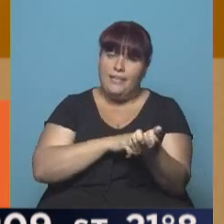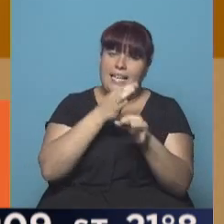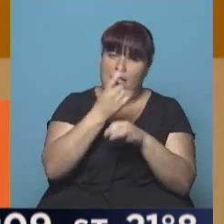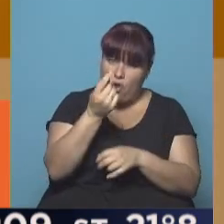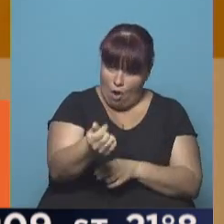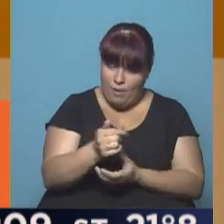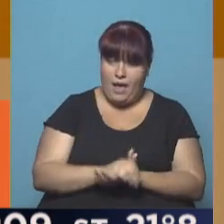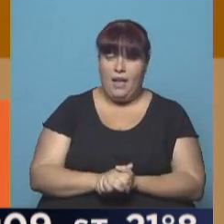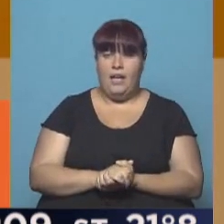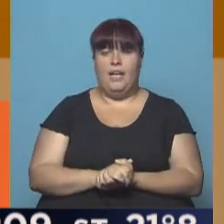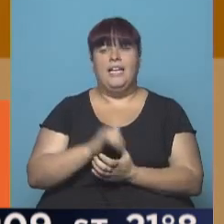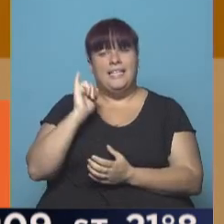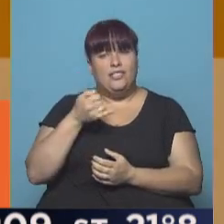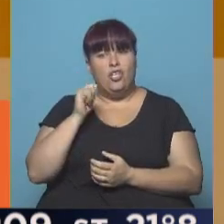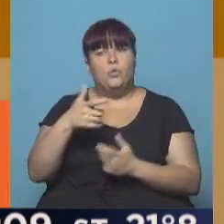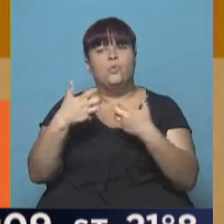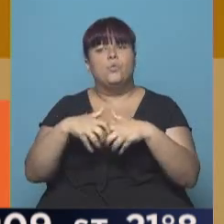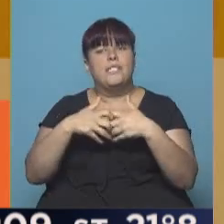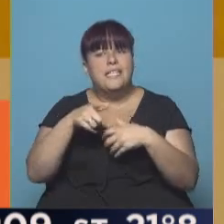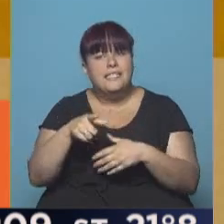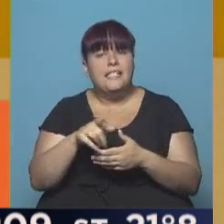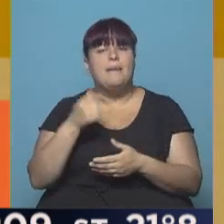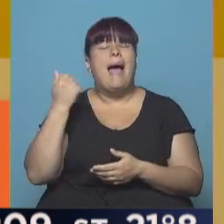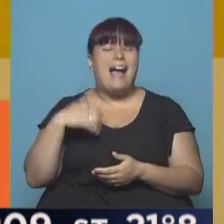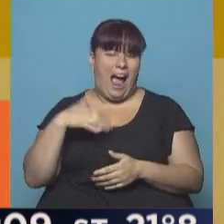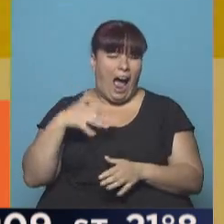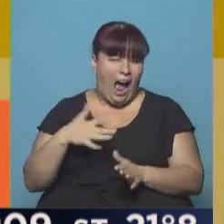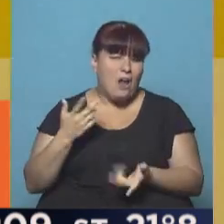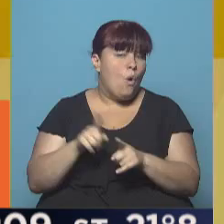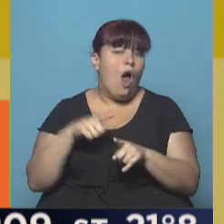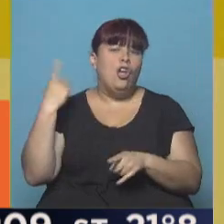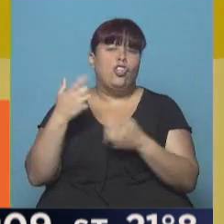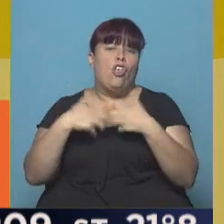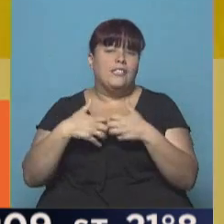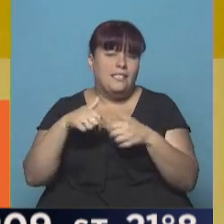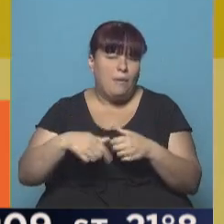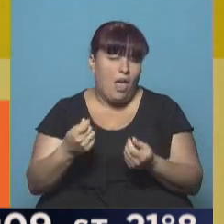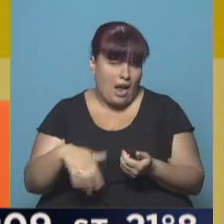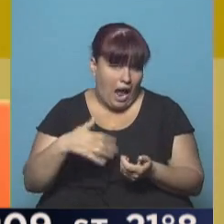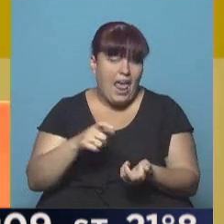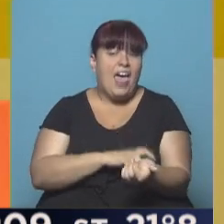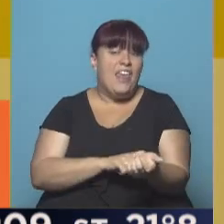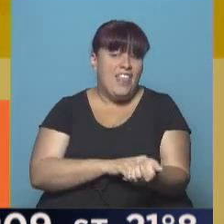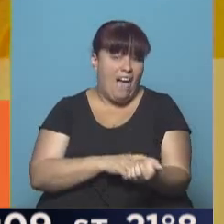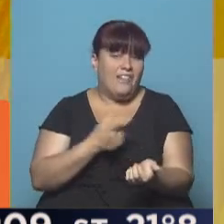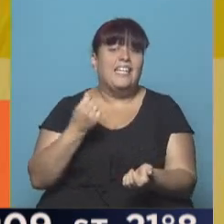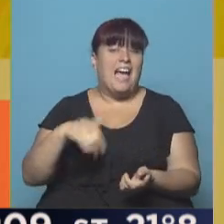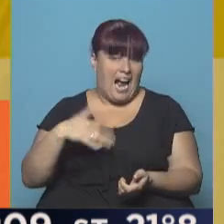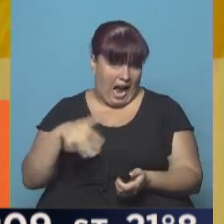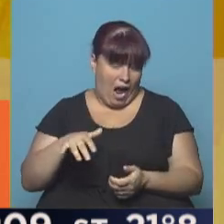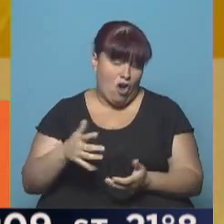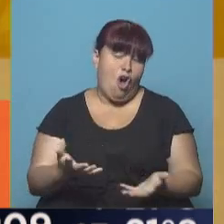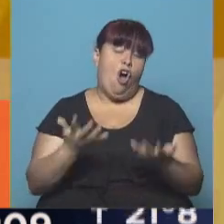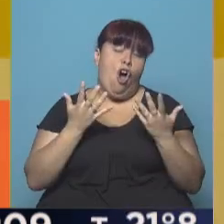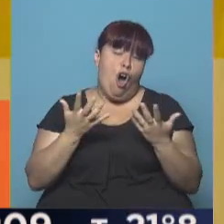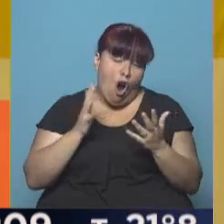Uno acceder sin duda es un sistema que será costoso como son costosos los sistemas ahora tener diabetes no es barato Ojalá